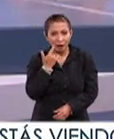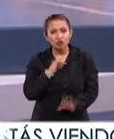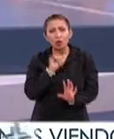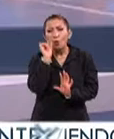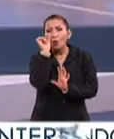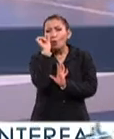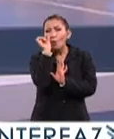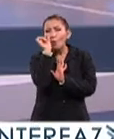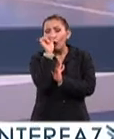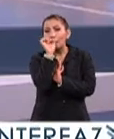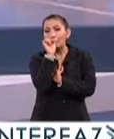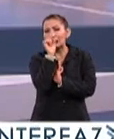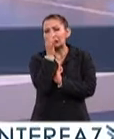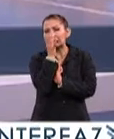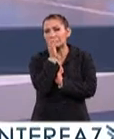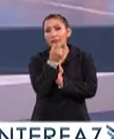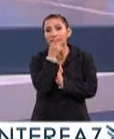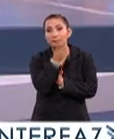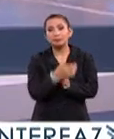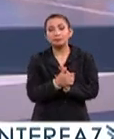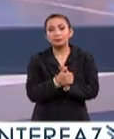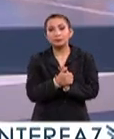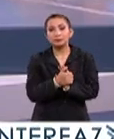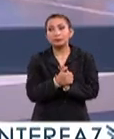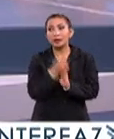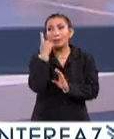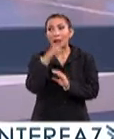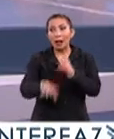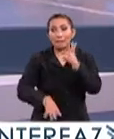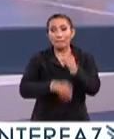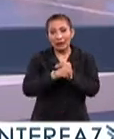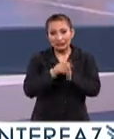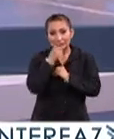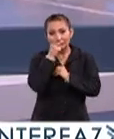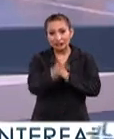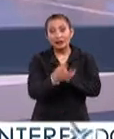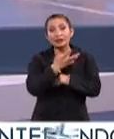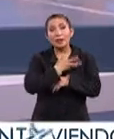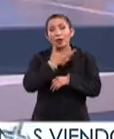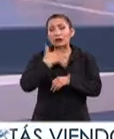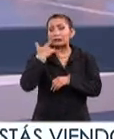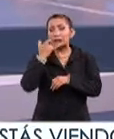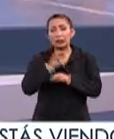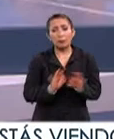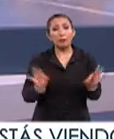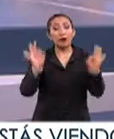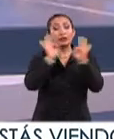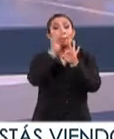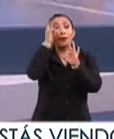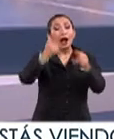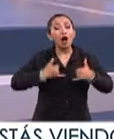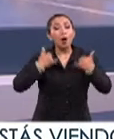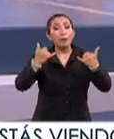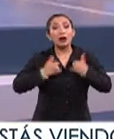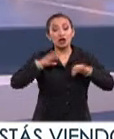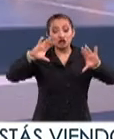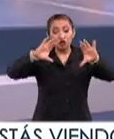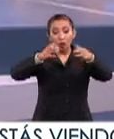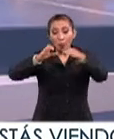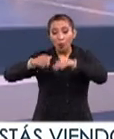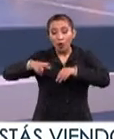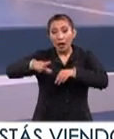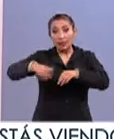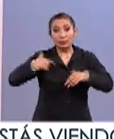a tomar nada más 20 segundos para decir lo siguiente. Para complementar lo que mencionaban, tenemos un esfuerzo muy importante para los jóvenes de las